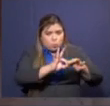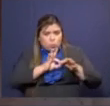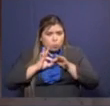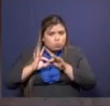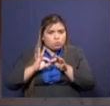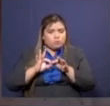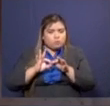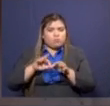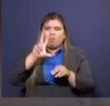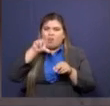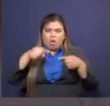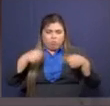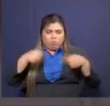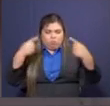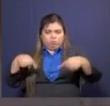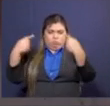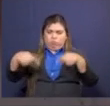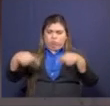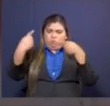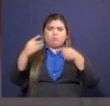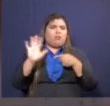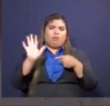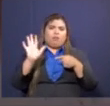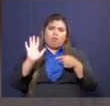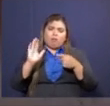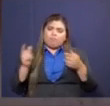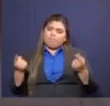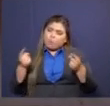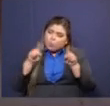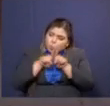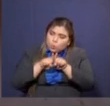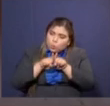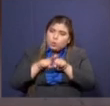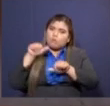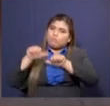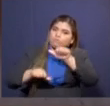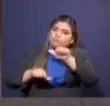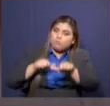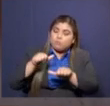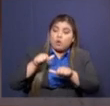Evitemos desencuentros. No hay otra opción.